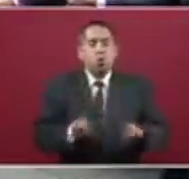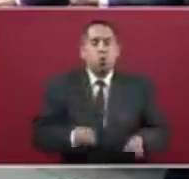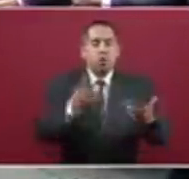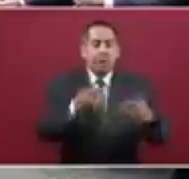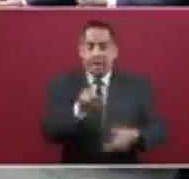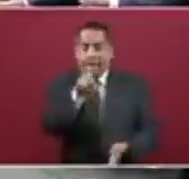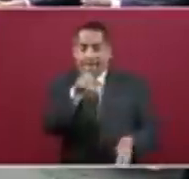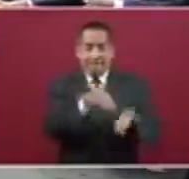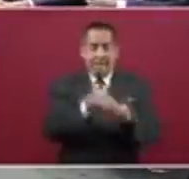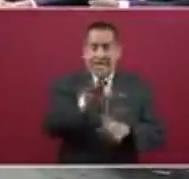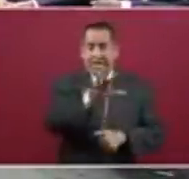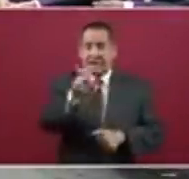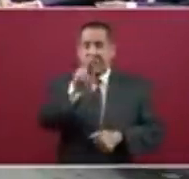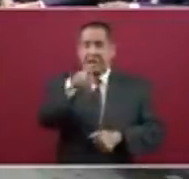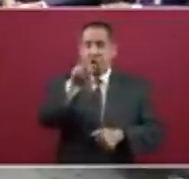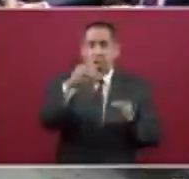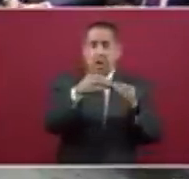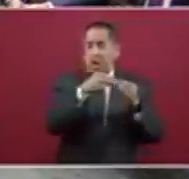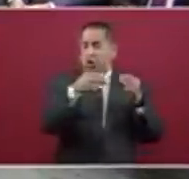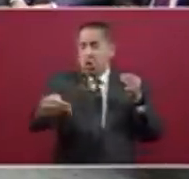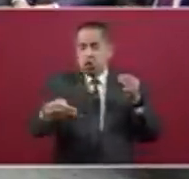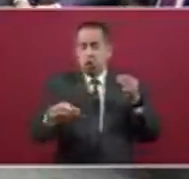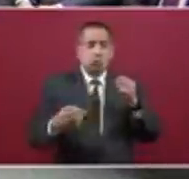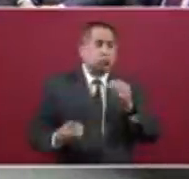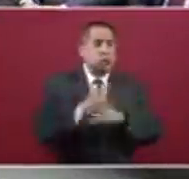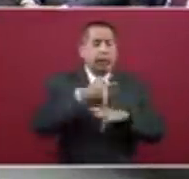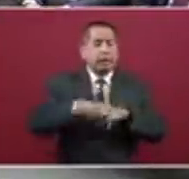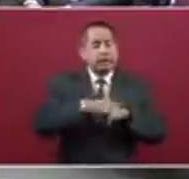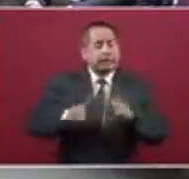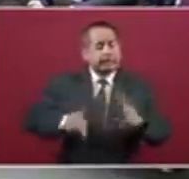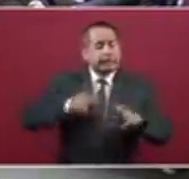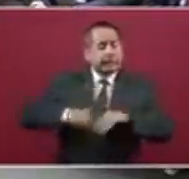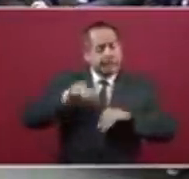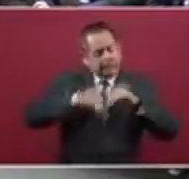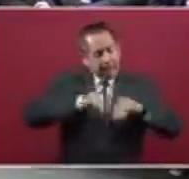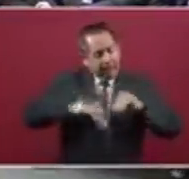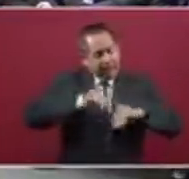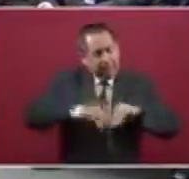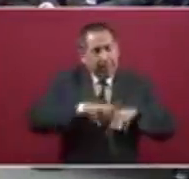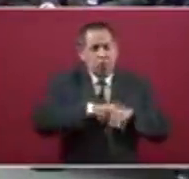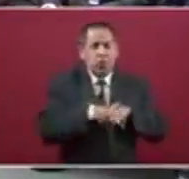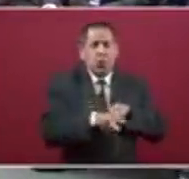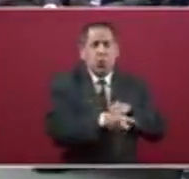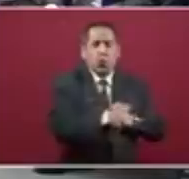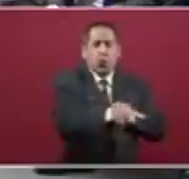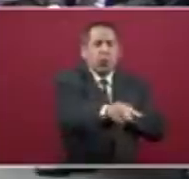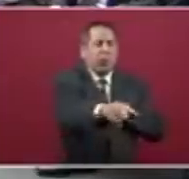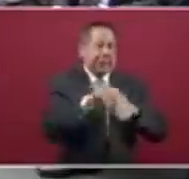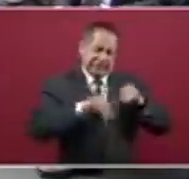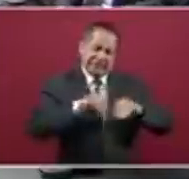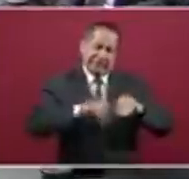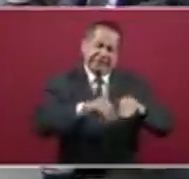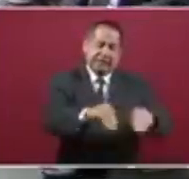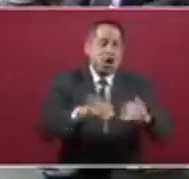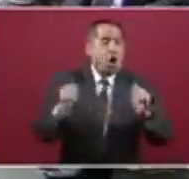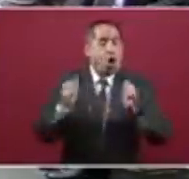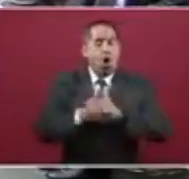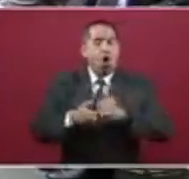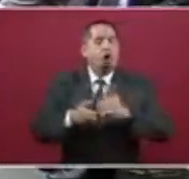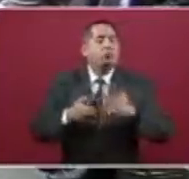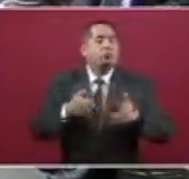1500 kilómetros de nuevas vías férreas de trenes para